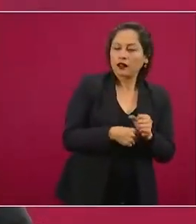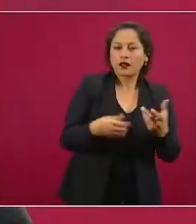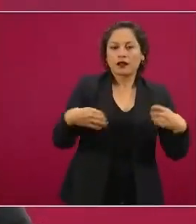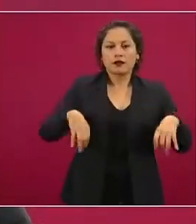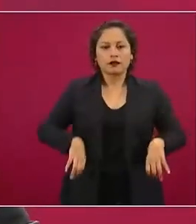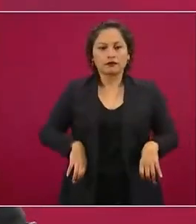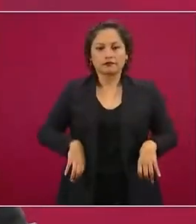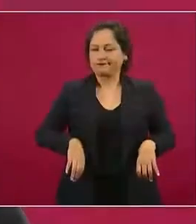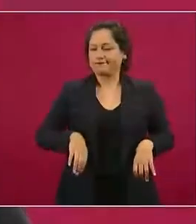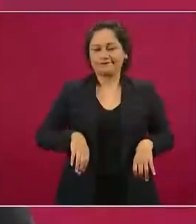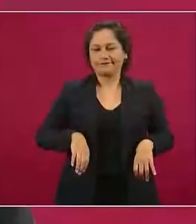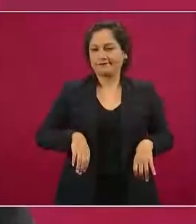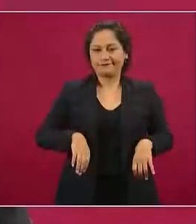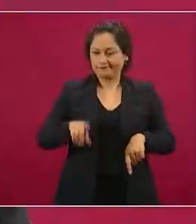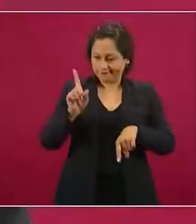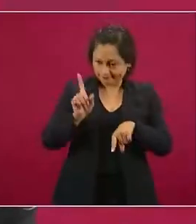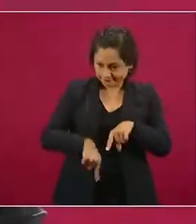y